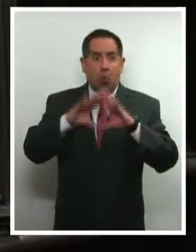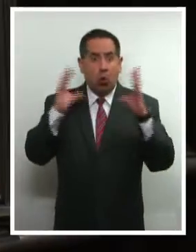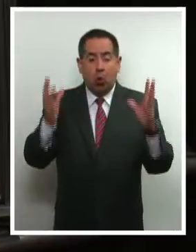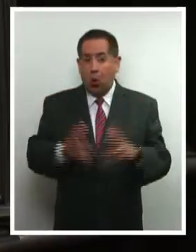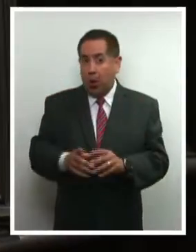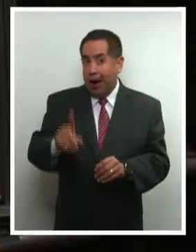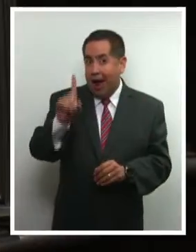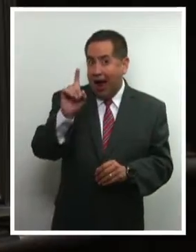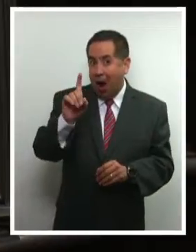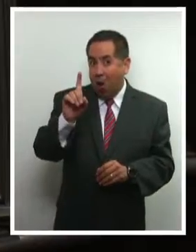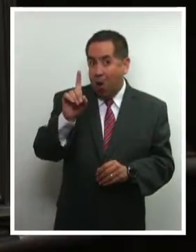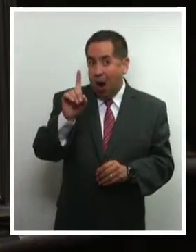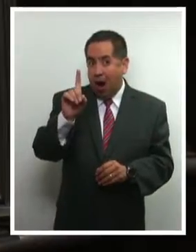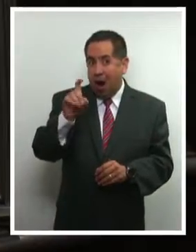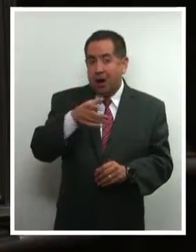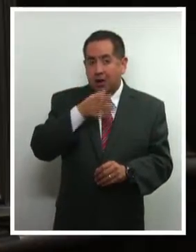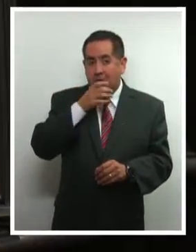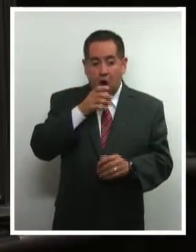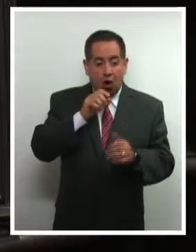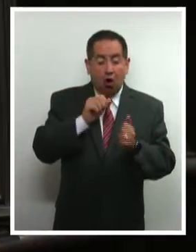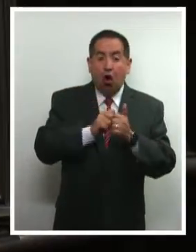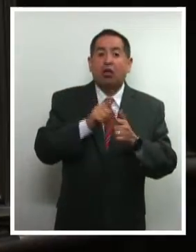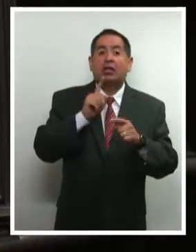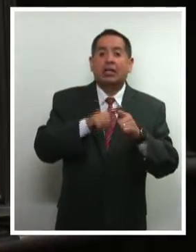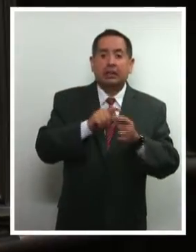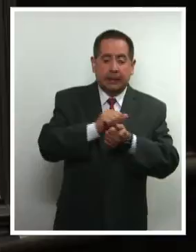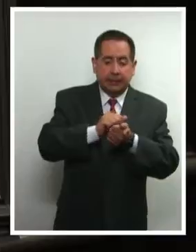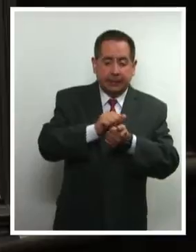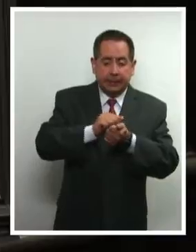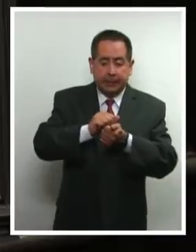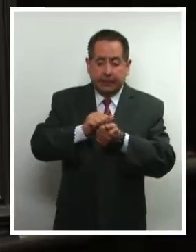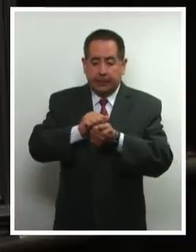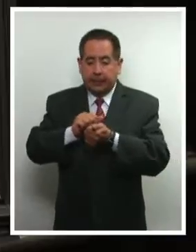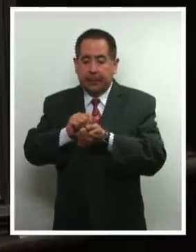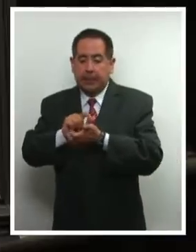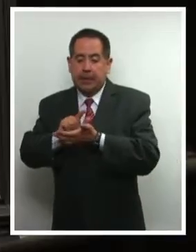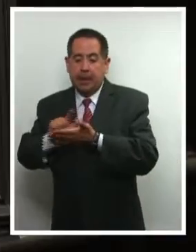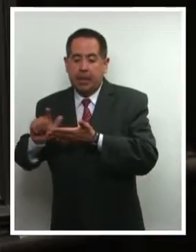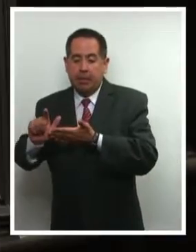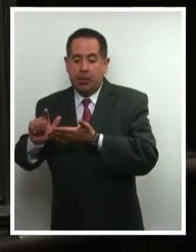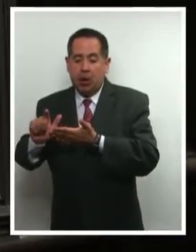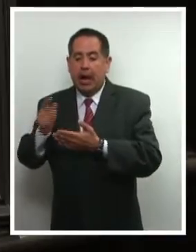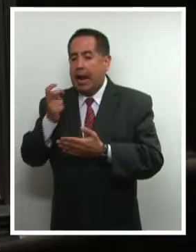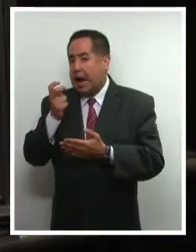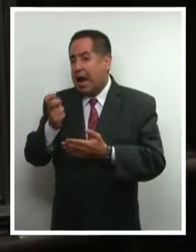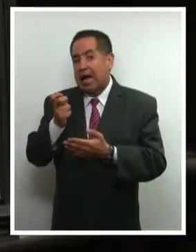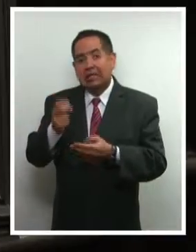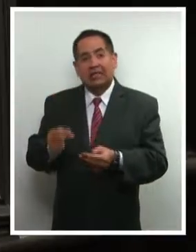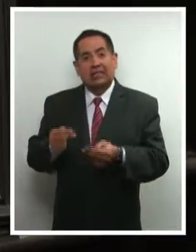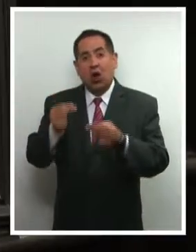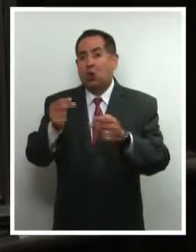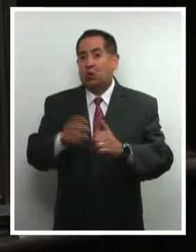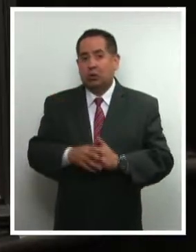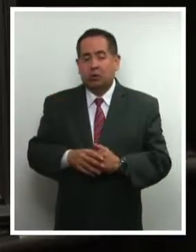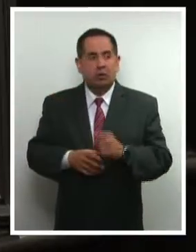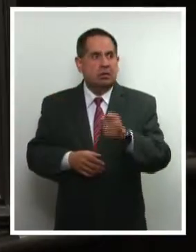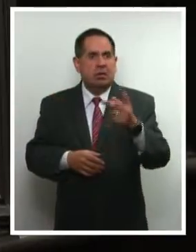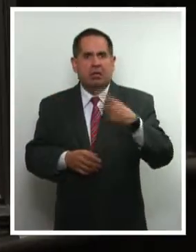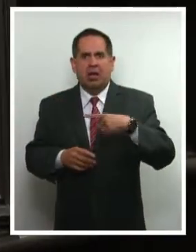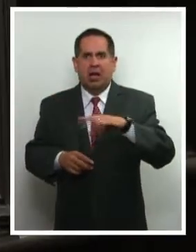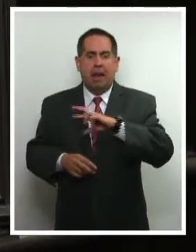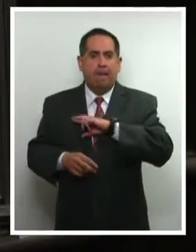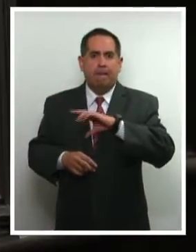mundo sea agua tratada. El futuro gran negocio de los